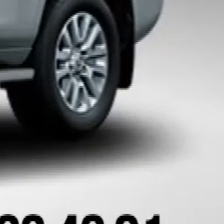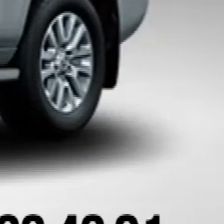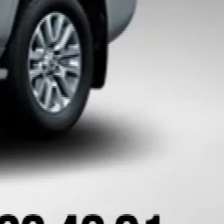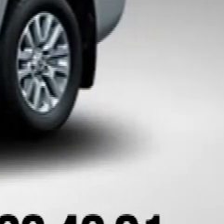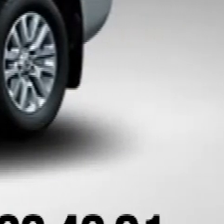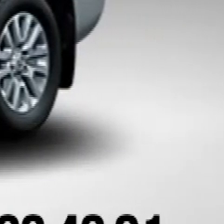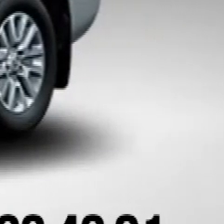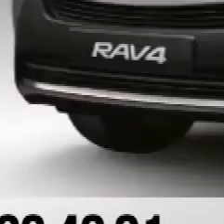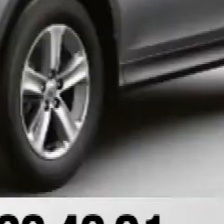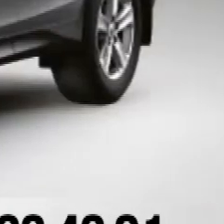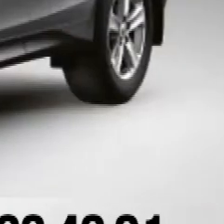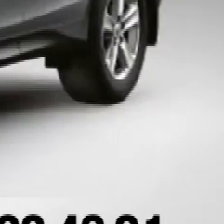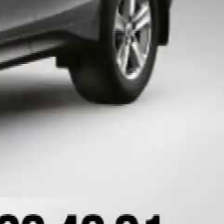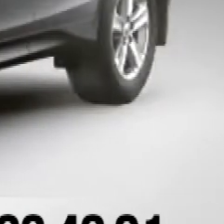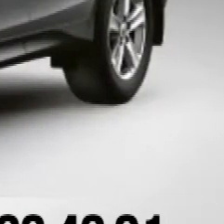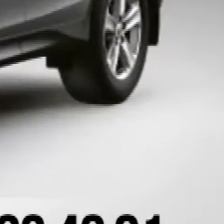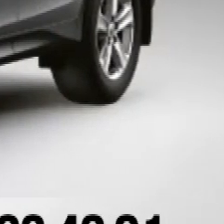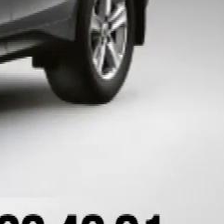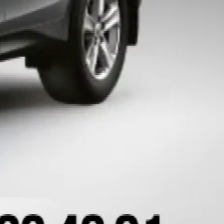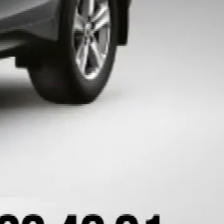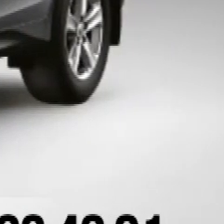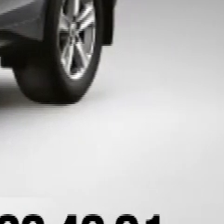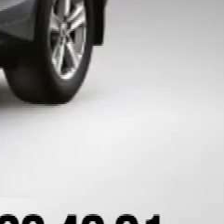10 de junio en San Silvestre.